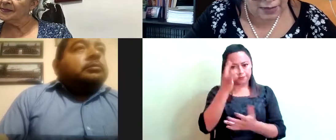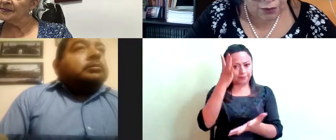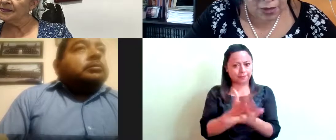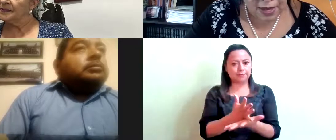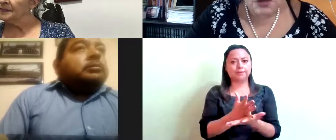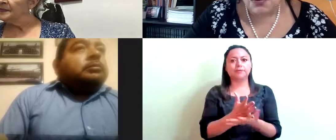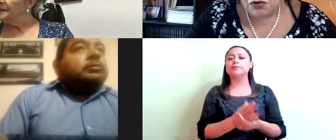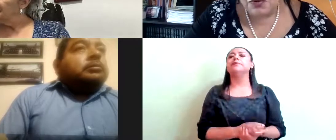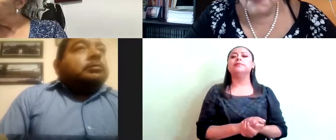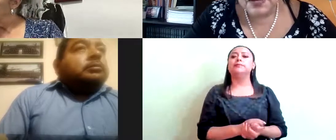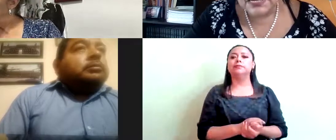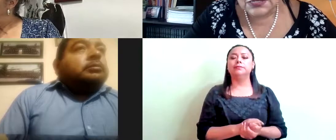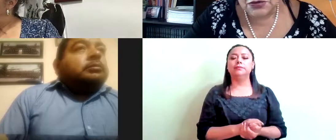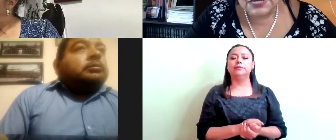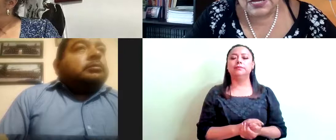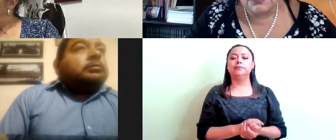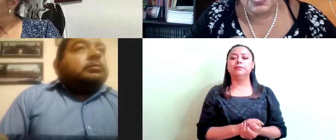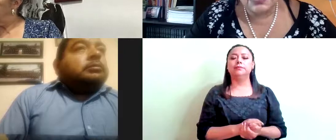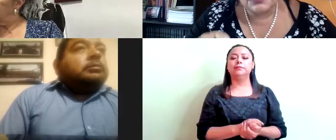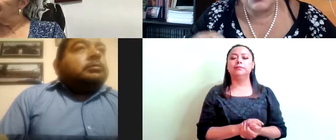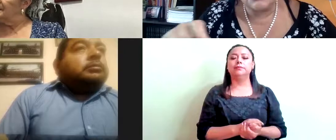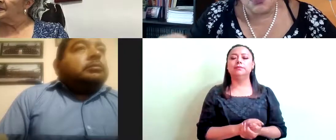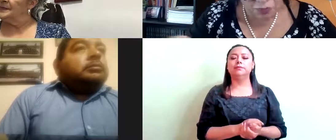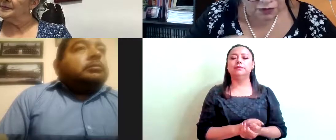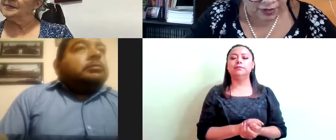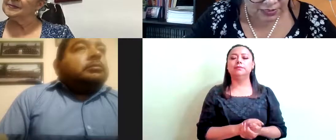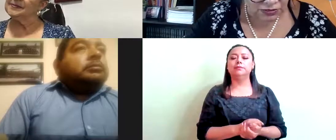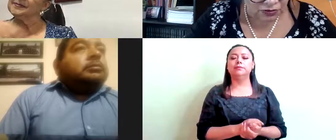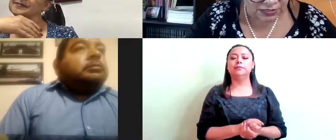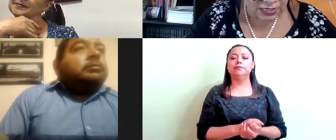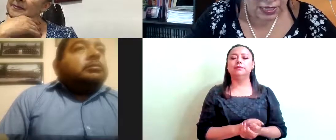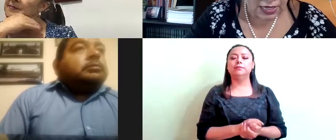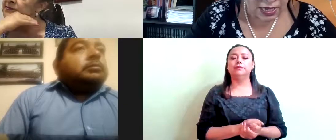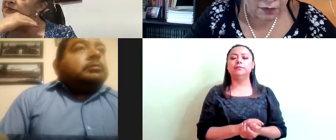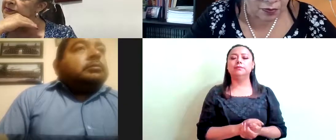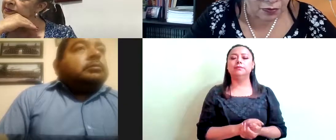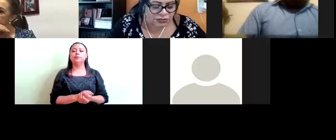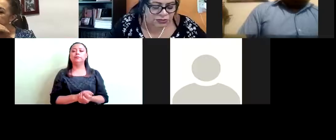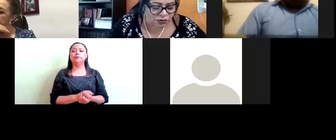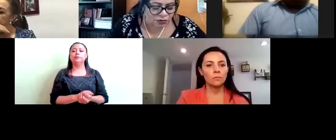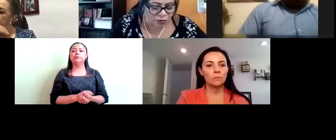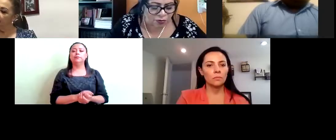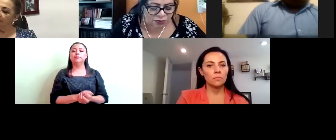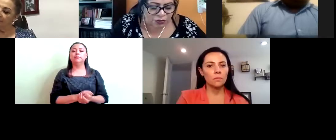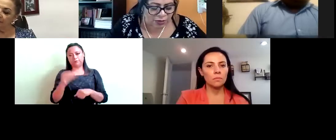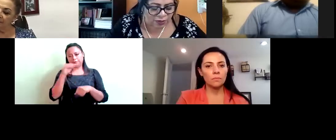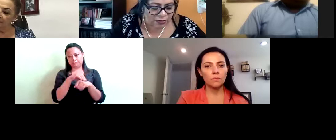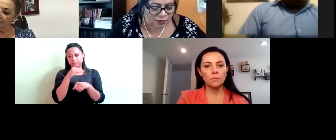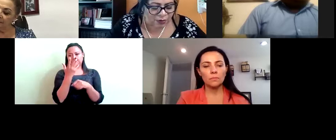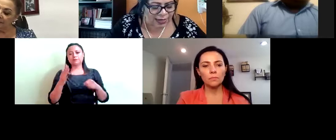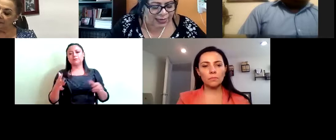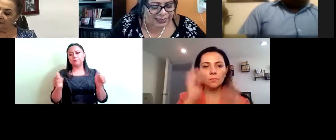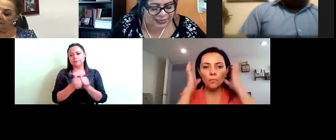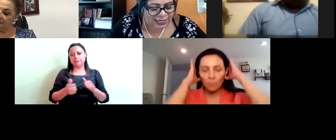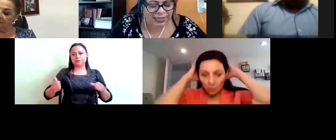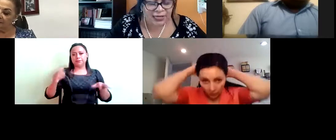Se aprueba con modificaciones, anotarles o de con modificaciones, la proposición con punto de acuerdo por